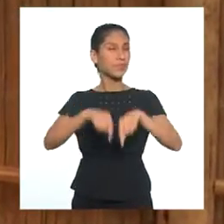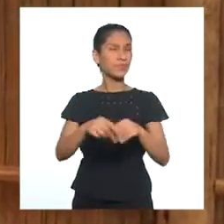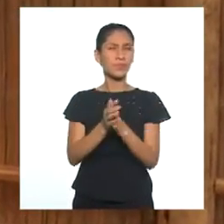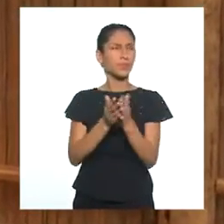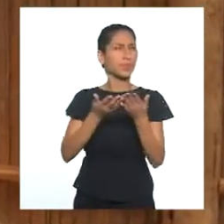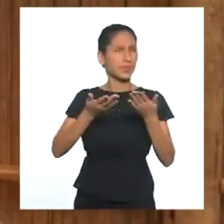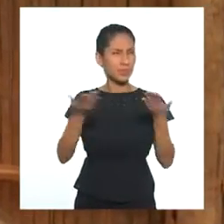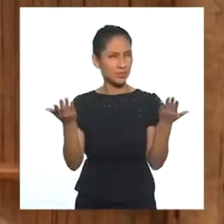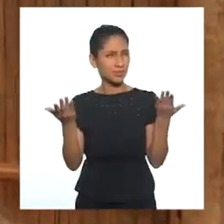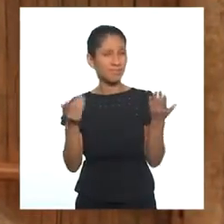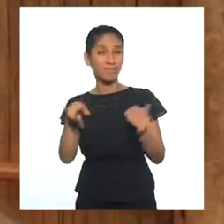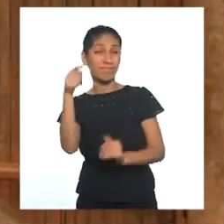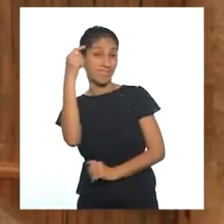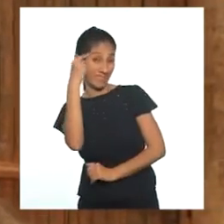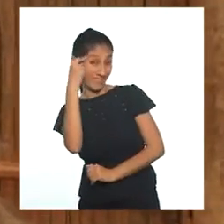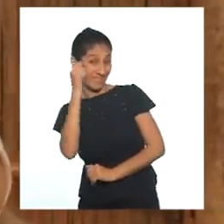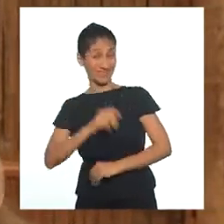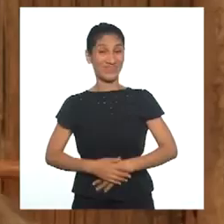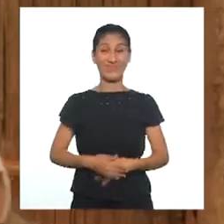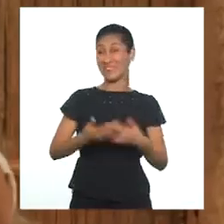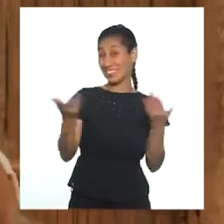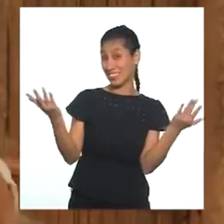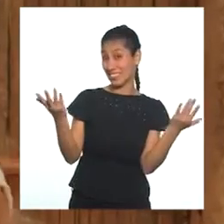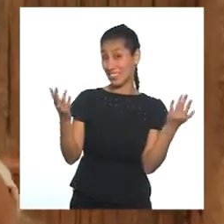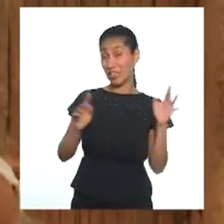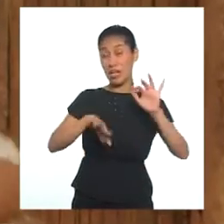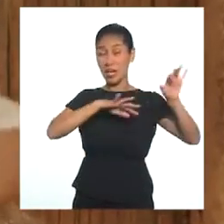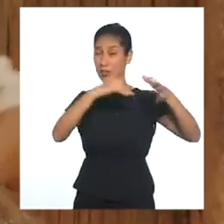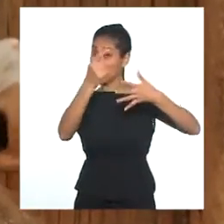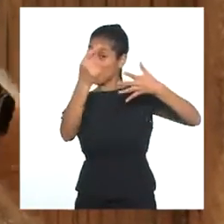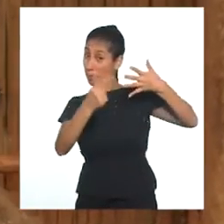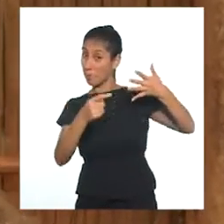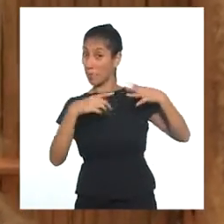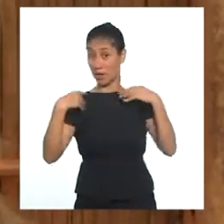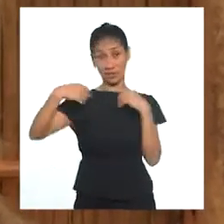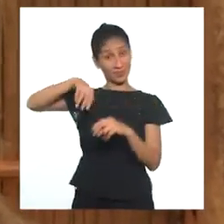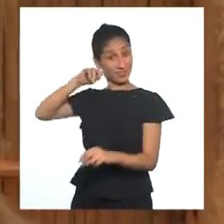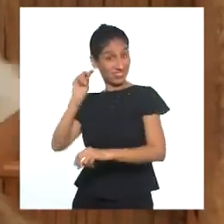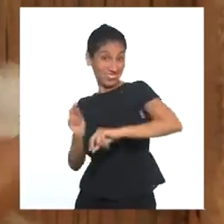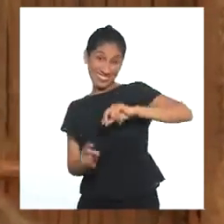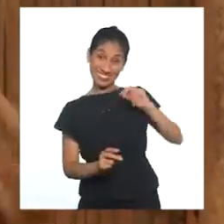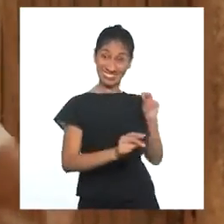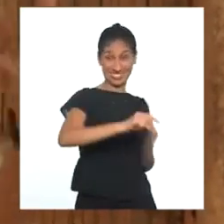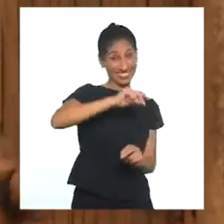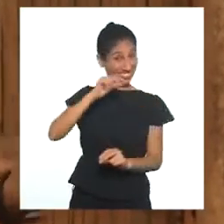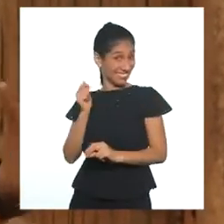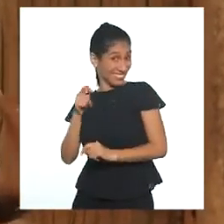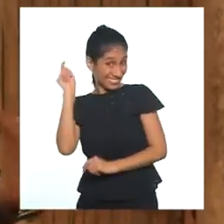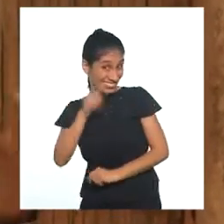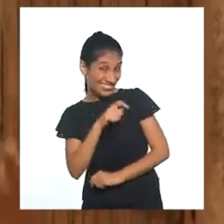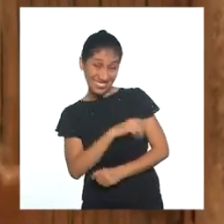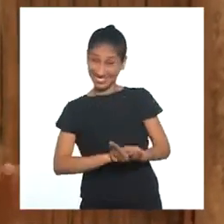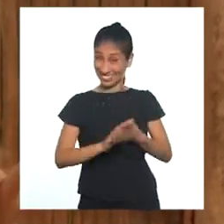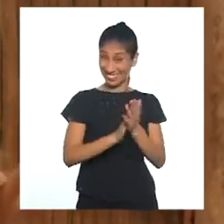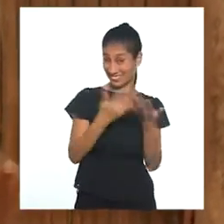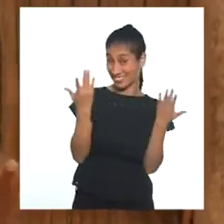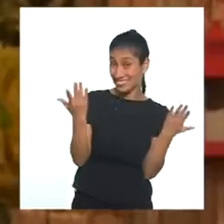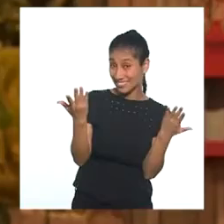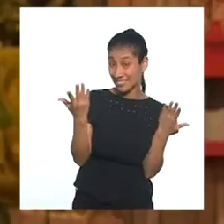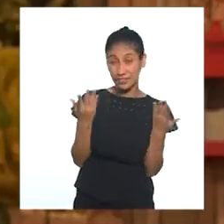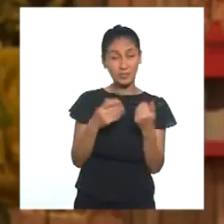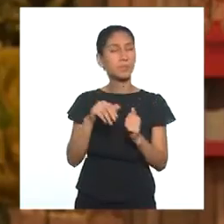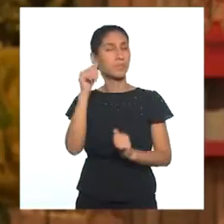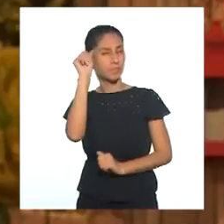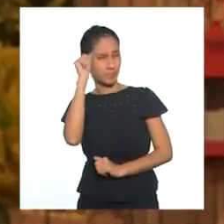Por ello, ¿qué les parece si hacemos unas actividades para movernos que tanto lo necesitamos?